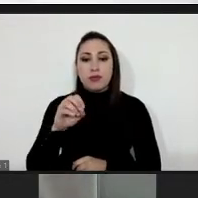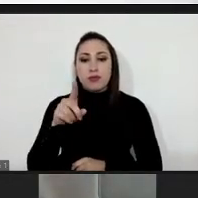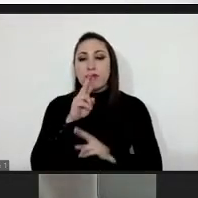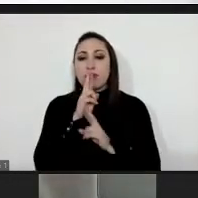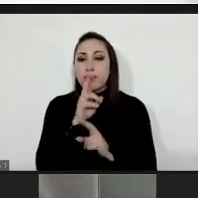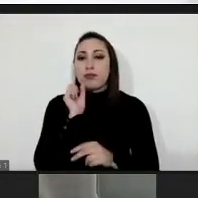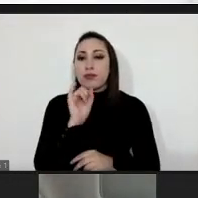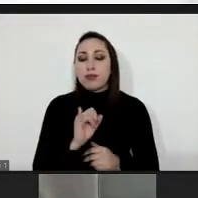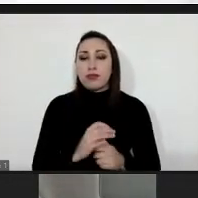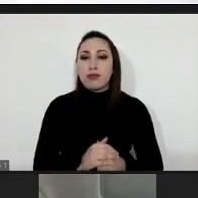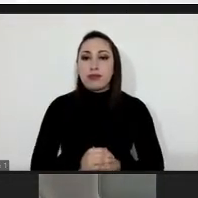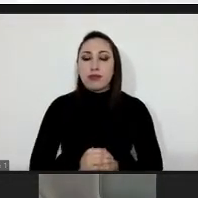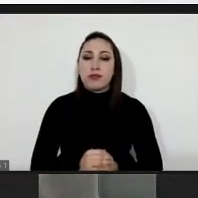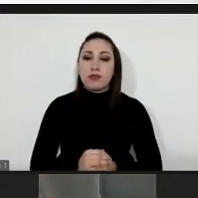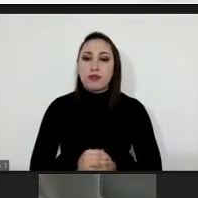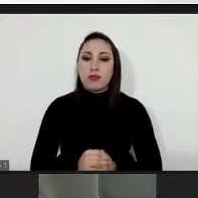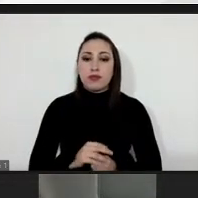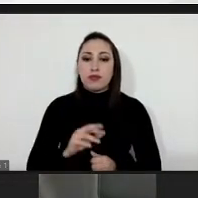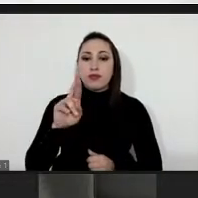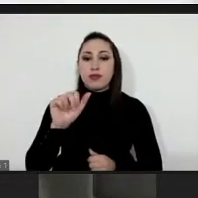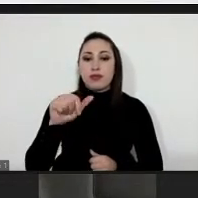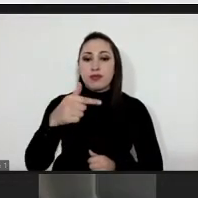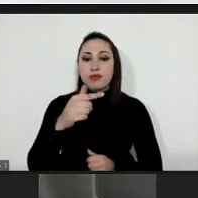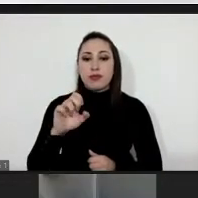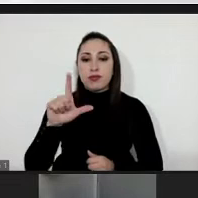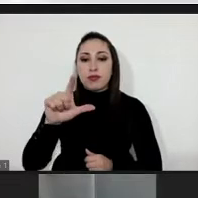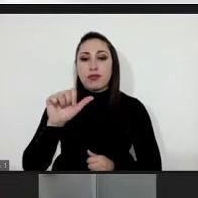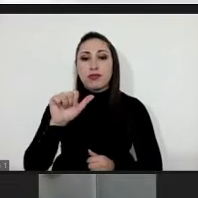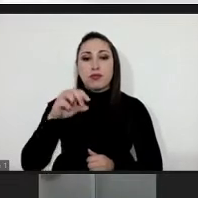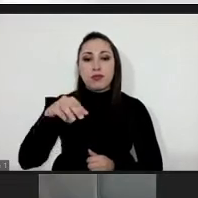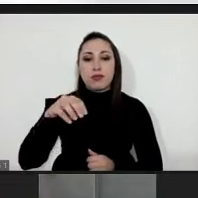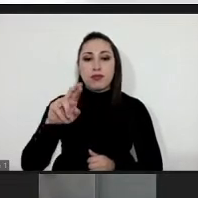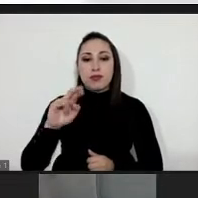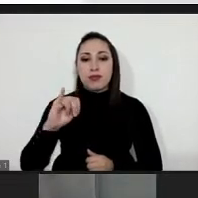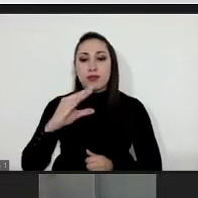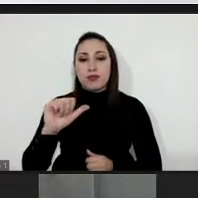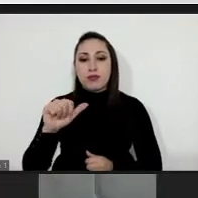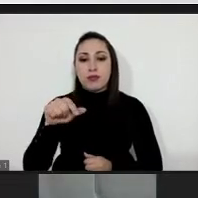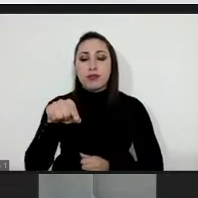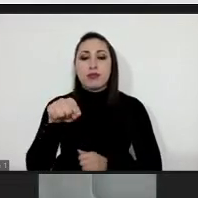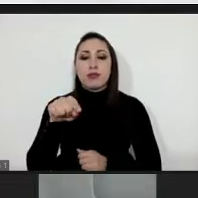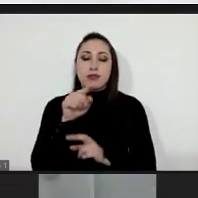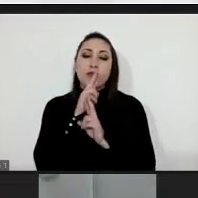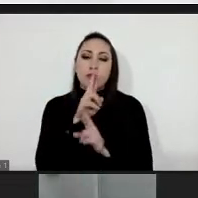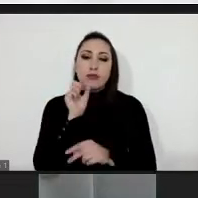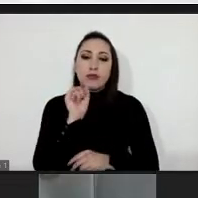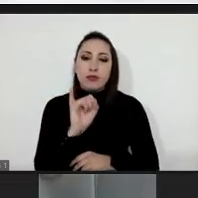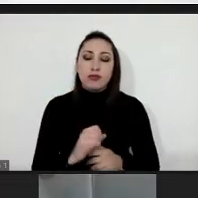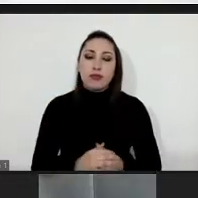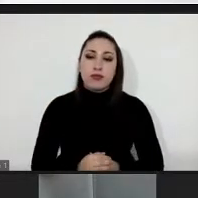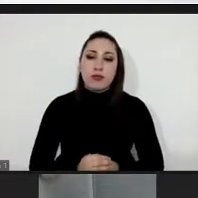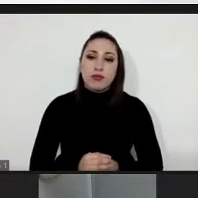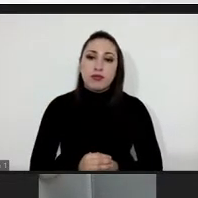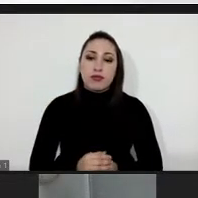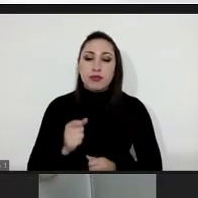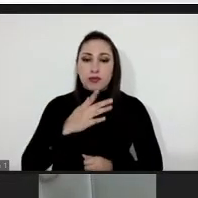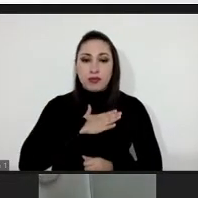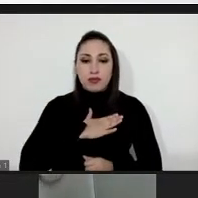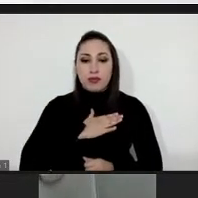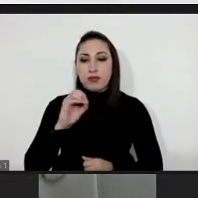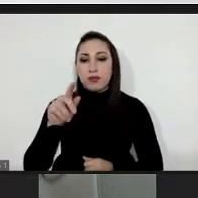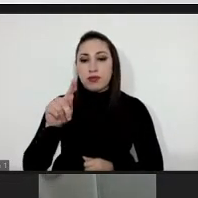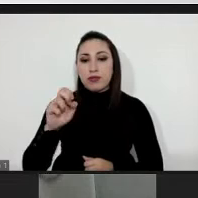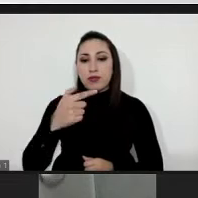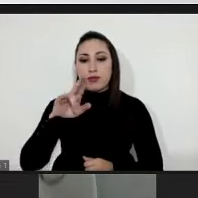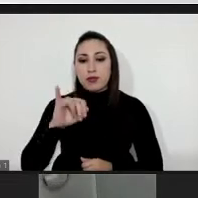favor. América Alejandra Rangel Lorenzana. América Rangel, a favor. La de la voz, Leonor Gómez Otegui, a